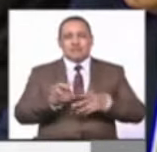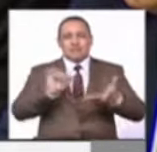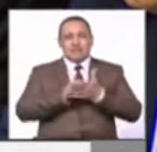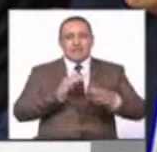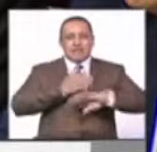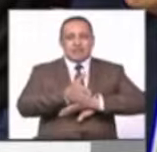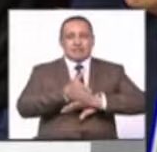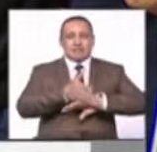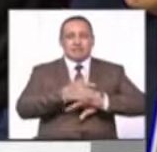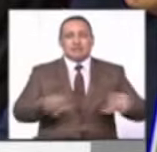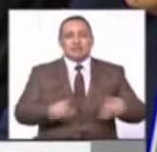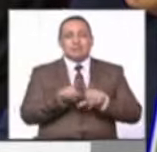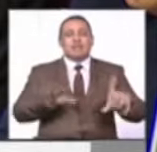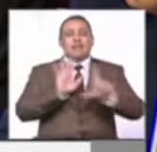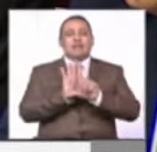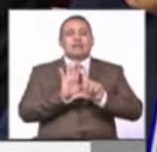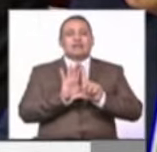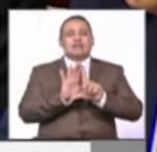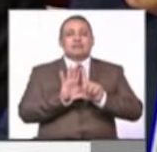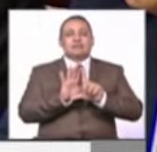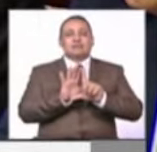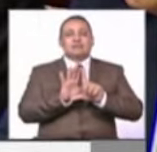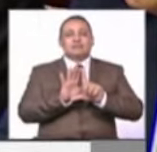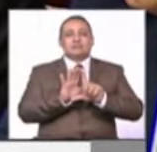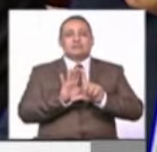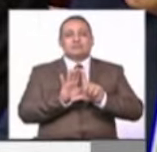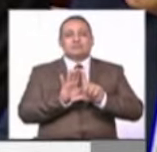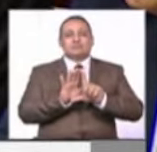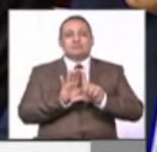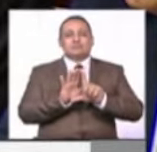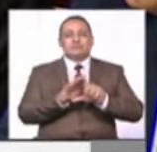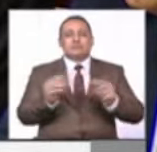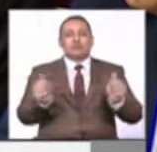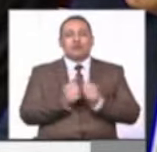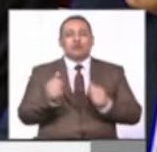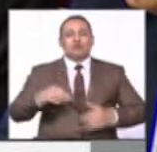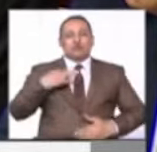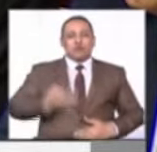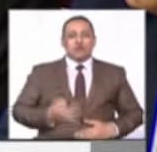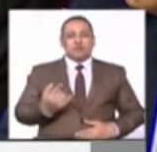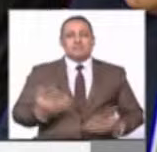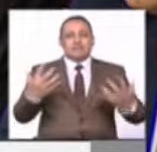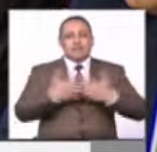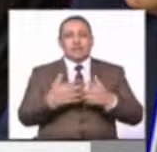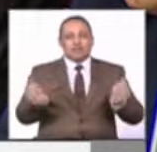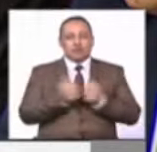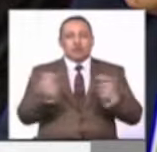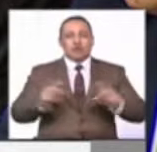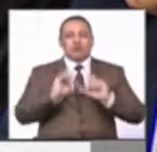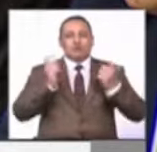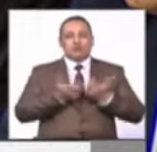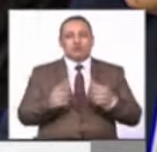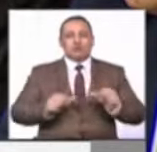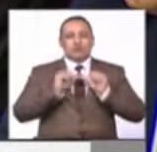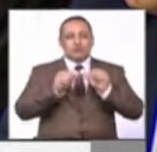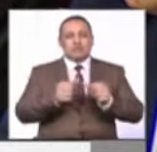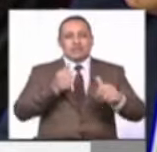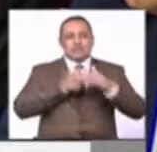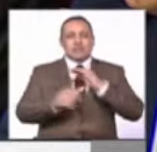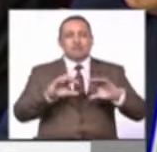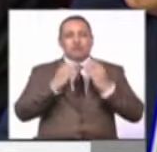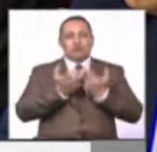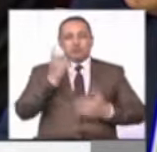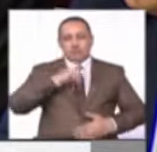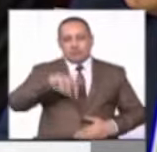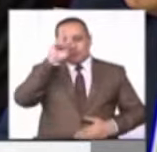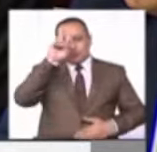postulan la ley y los señores integrantes de la comisión permanente del Congreso de